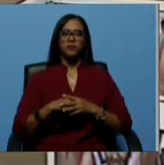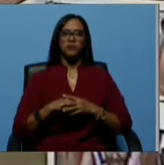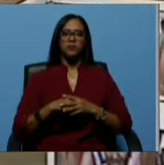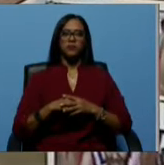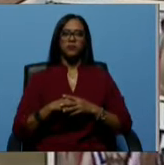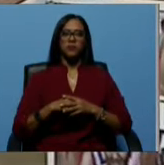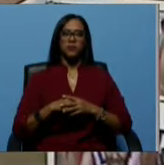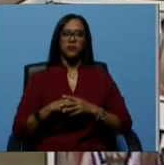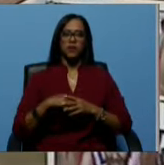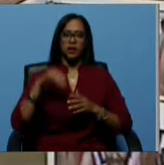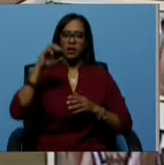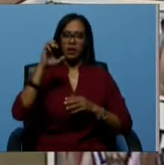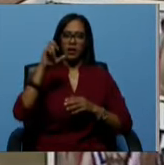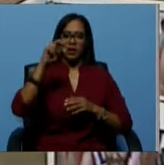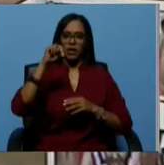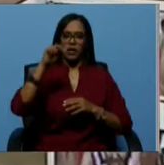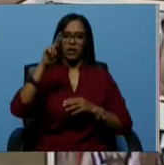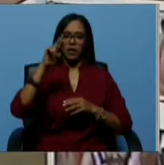Enrique Maza,